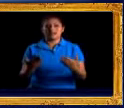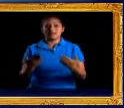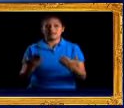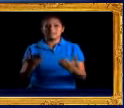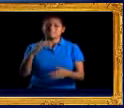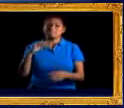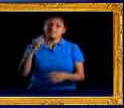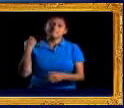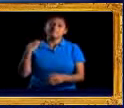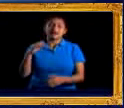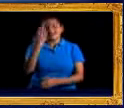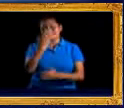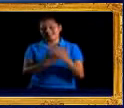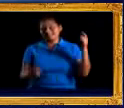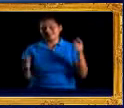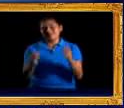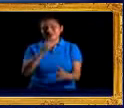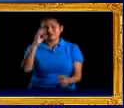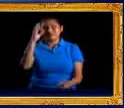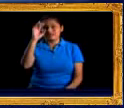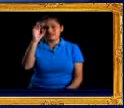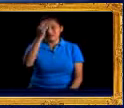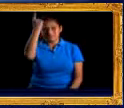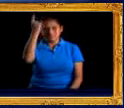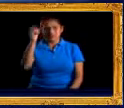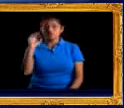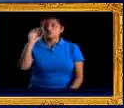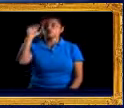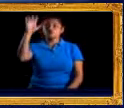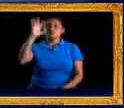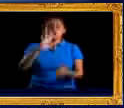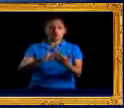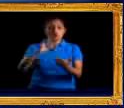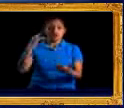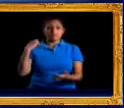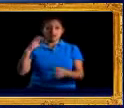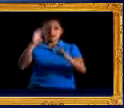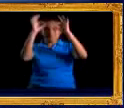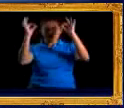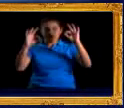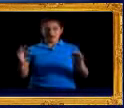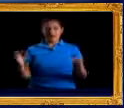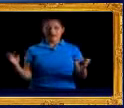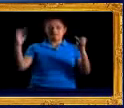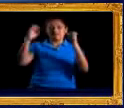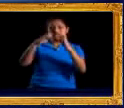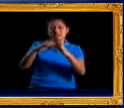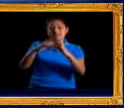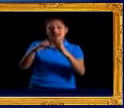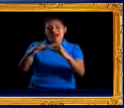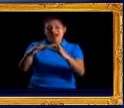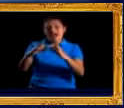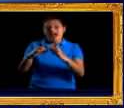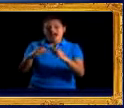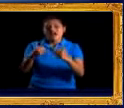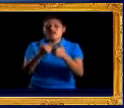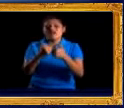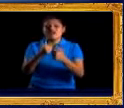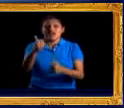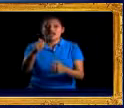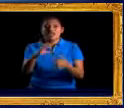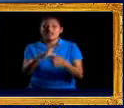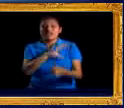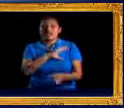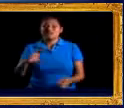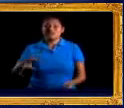adorno de la amada, su gloria, para formar la perfecta novia para Cristo. Y